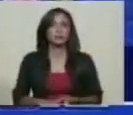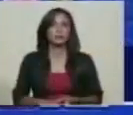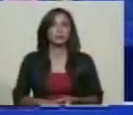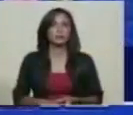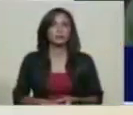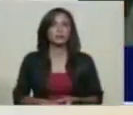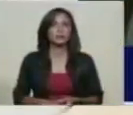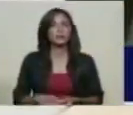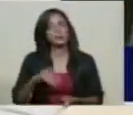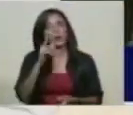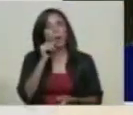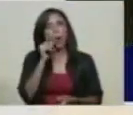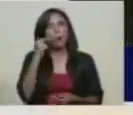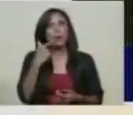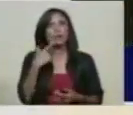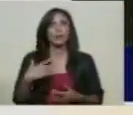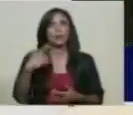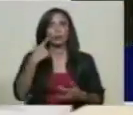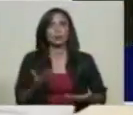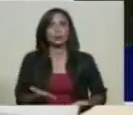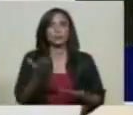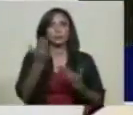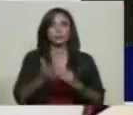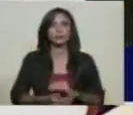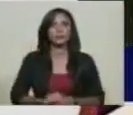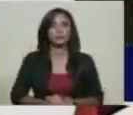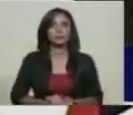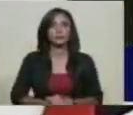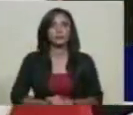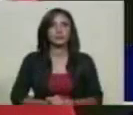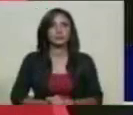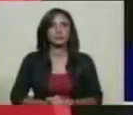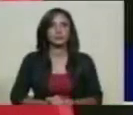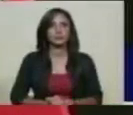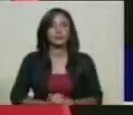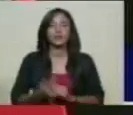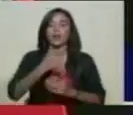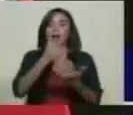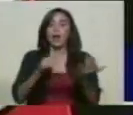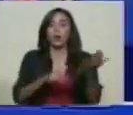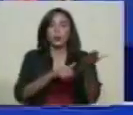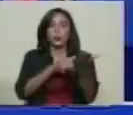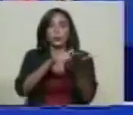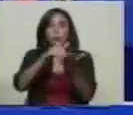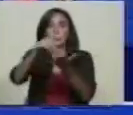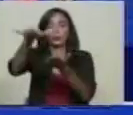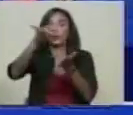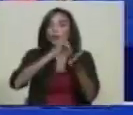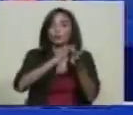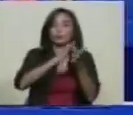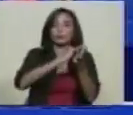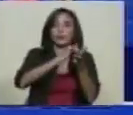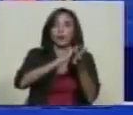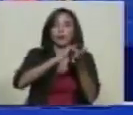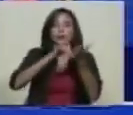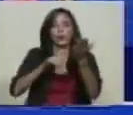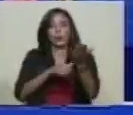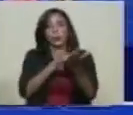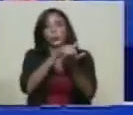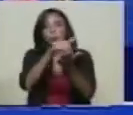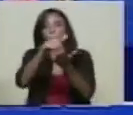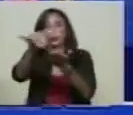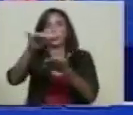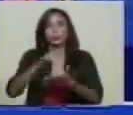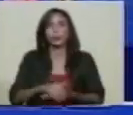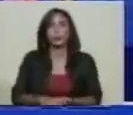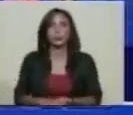ligas venezolanos. Potro Álvarez va saliendo para Nueva York a reforzar a los Yankees de Nueva York